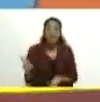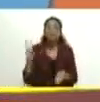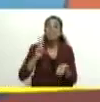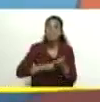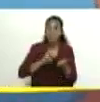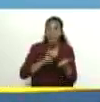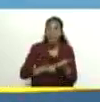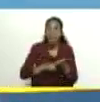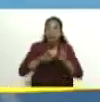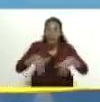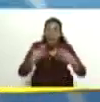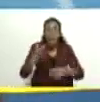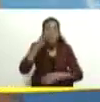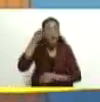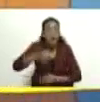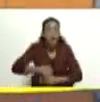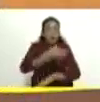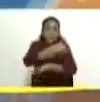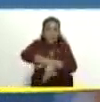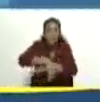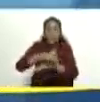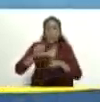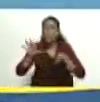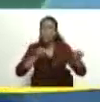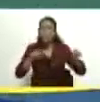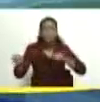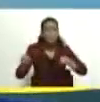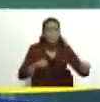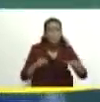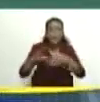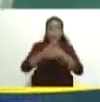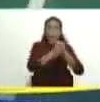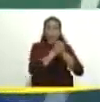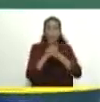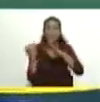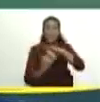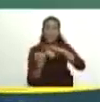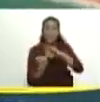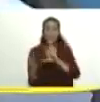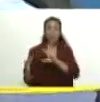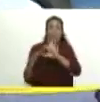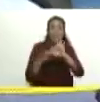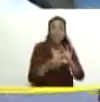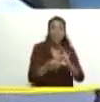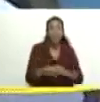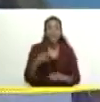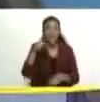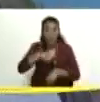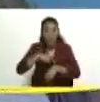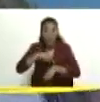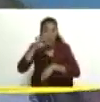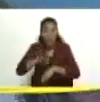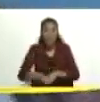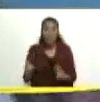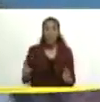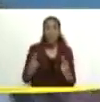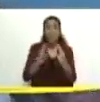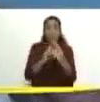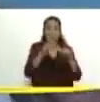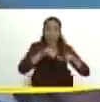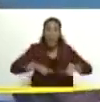realmente están en nuestras realidades con el Poder Popular de la mano y todas las instituciones. En este momento, bueno, nos encontramos